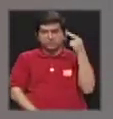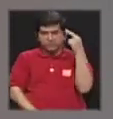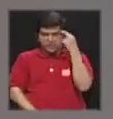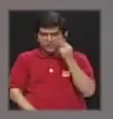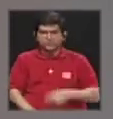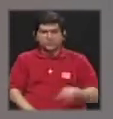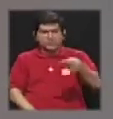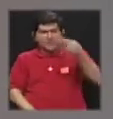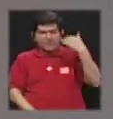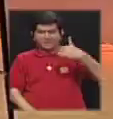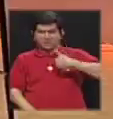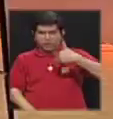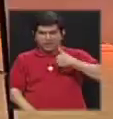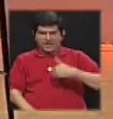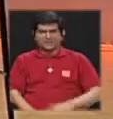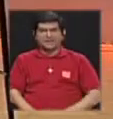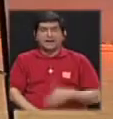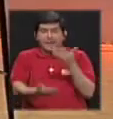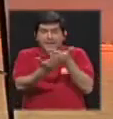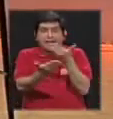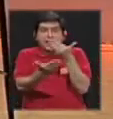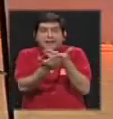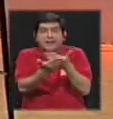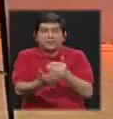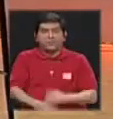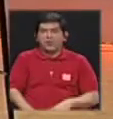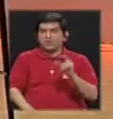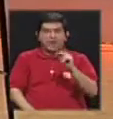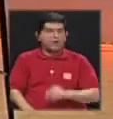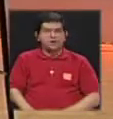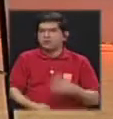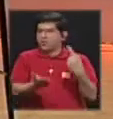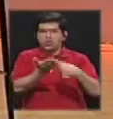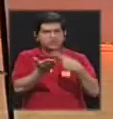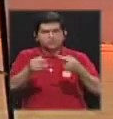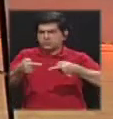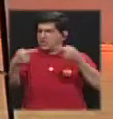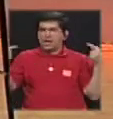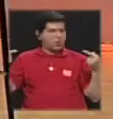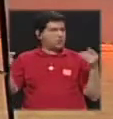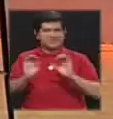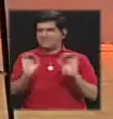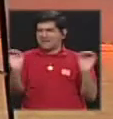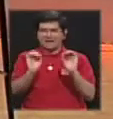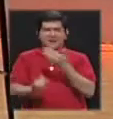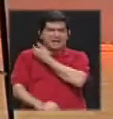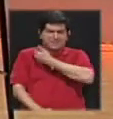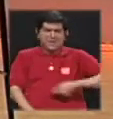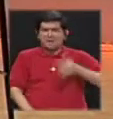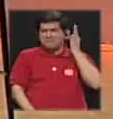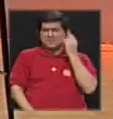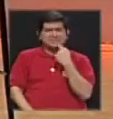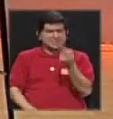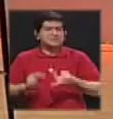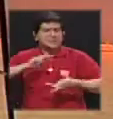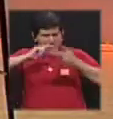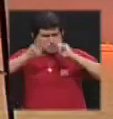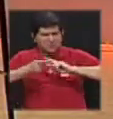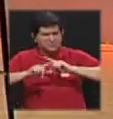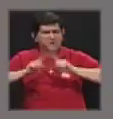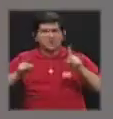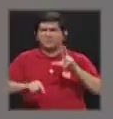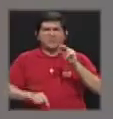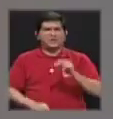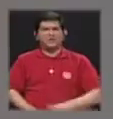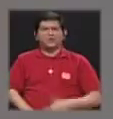los antecedentes que existen y la prueba que no ha sido rebatida, porque no ha sido rebatida, aunque la presidenta diga lo contrario, tengan